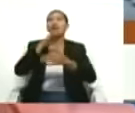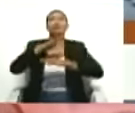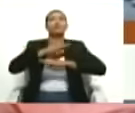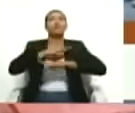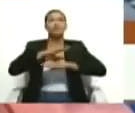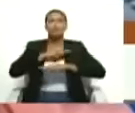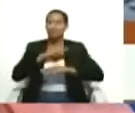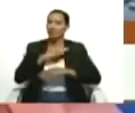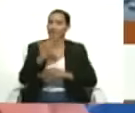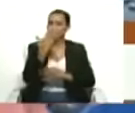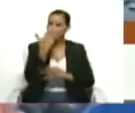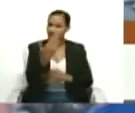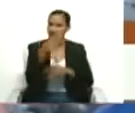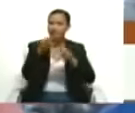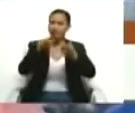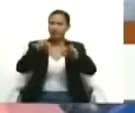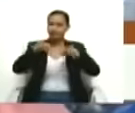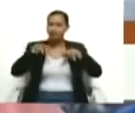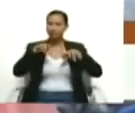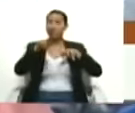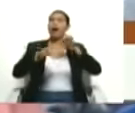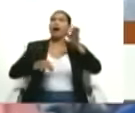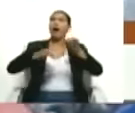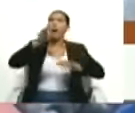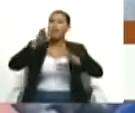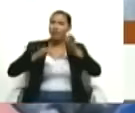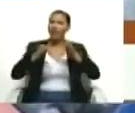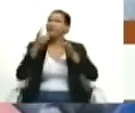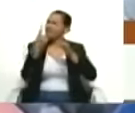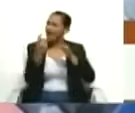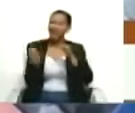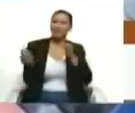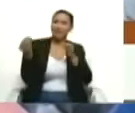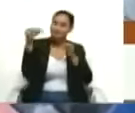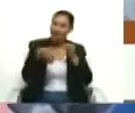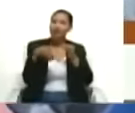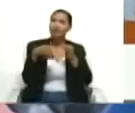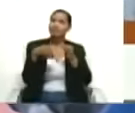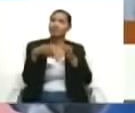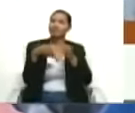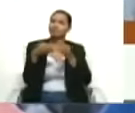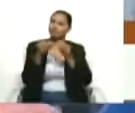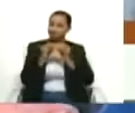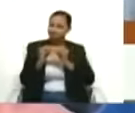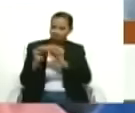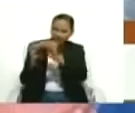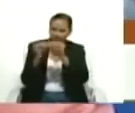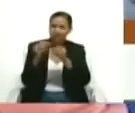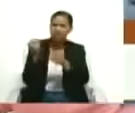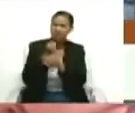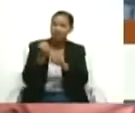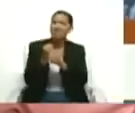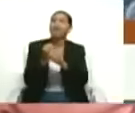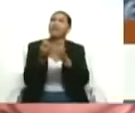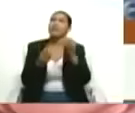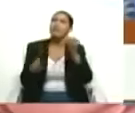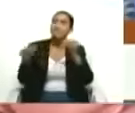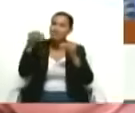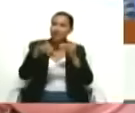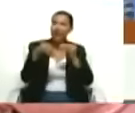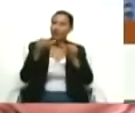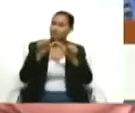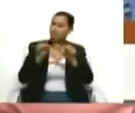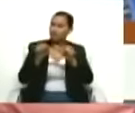abogados, abogadas, jueces. Falta mucho camino por recorrer. Superar para siempre